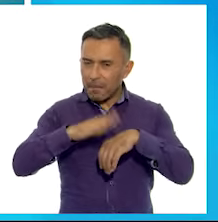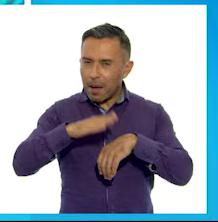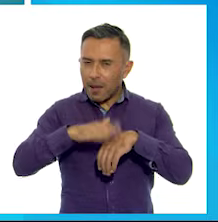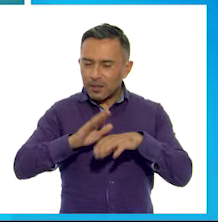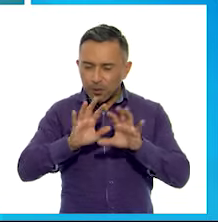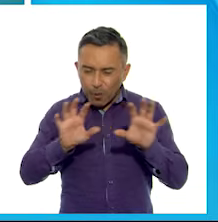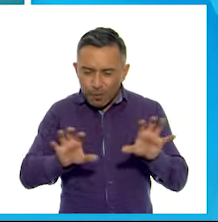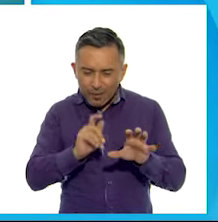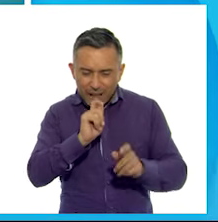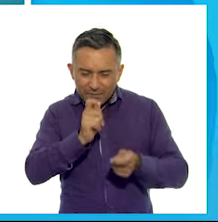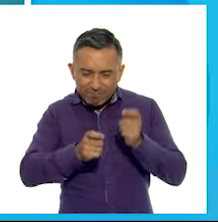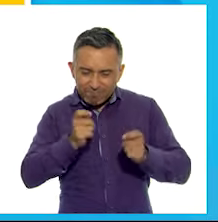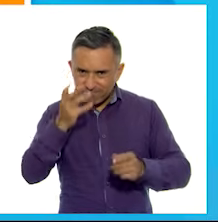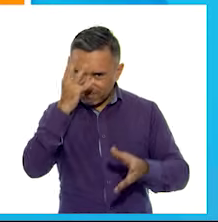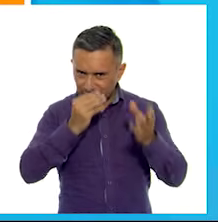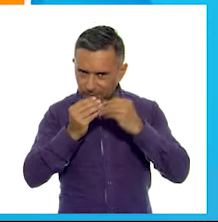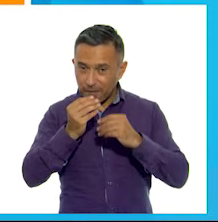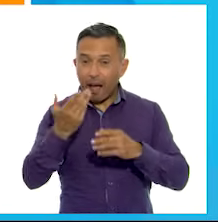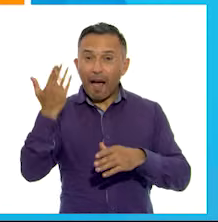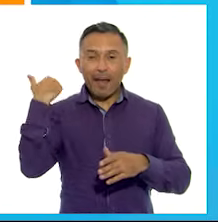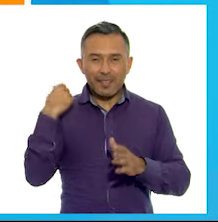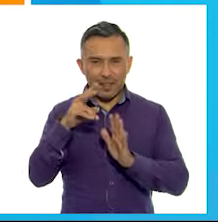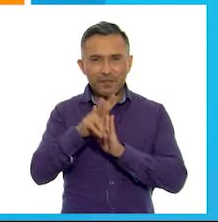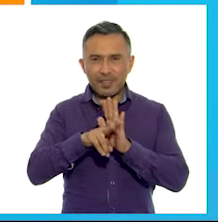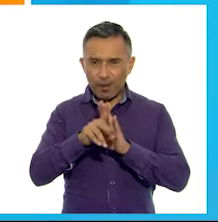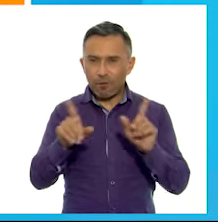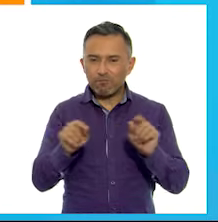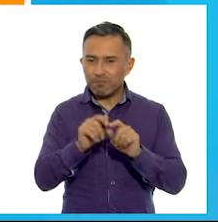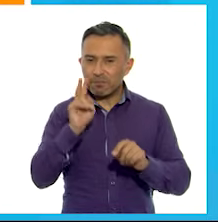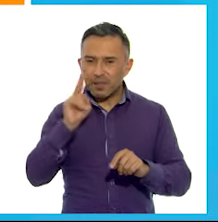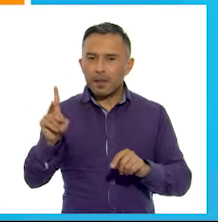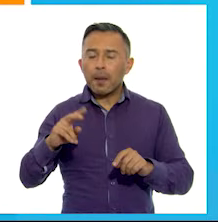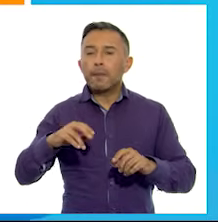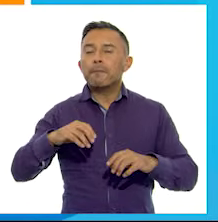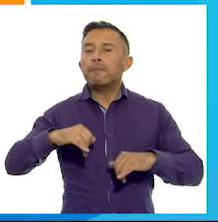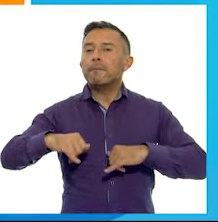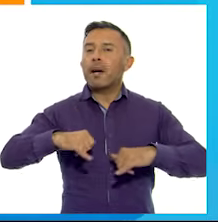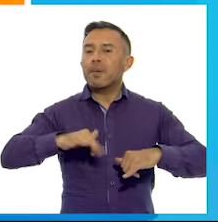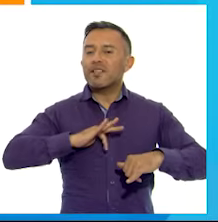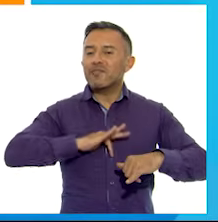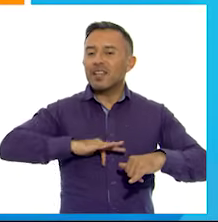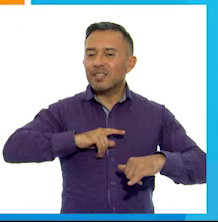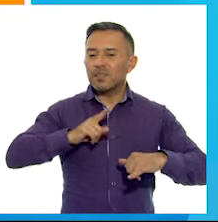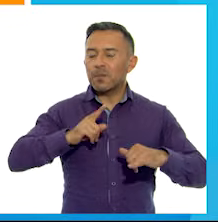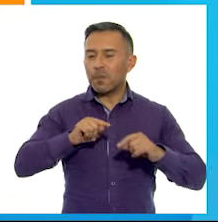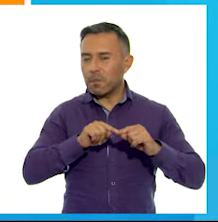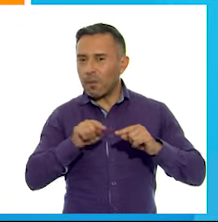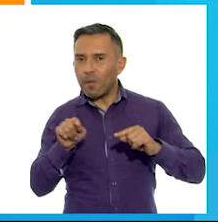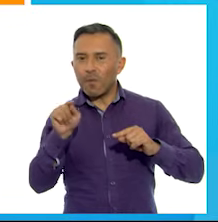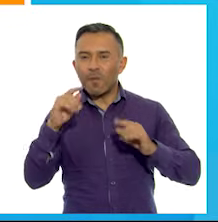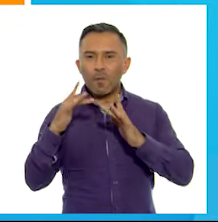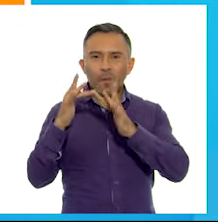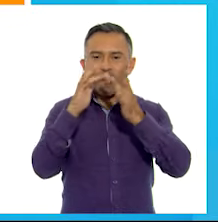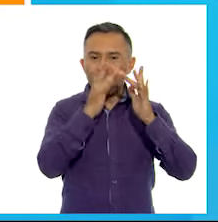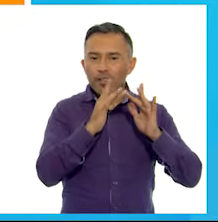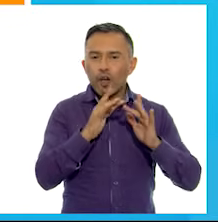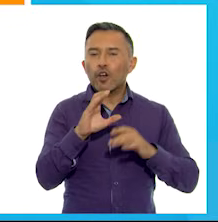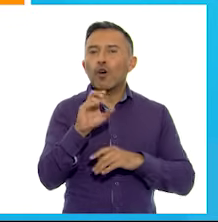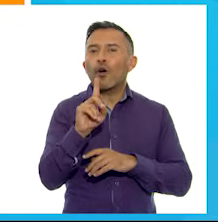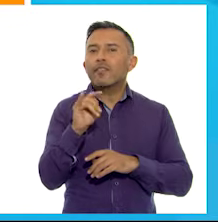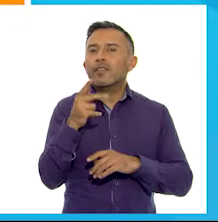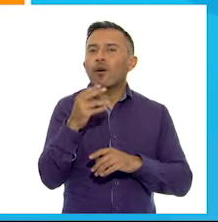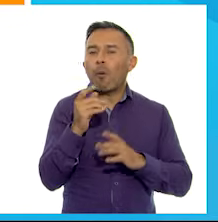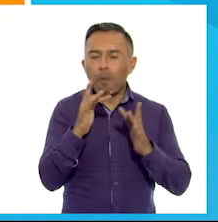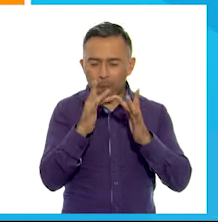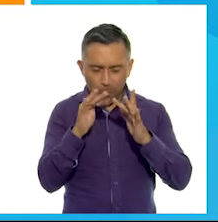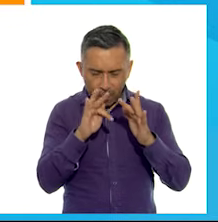computación. En la cápsula anterior conocimos los mapas felices desconectados y cómo podemos usar los códigos para la realización de